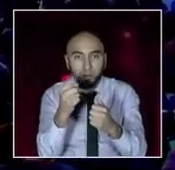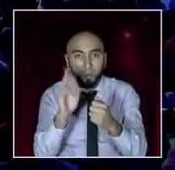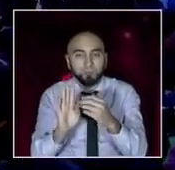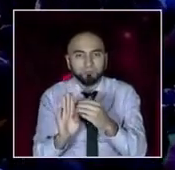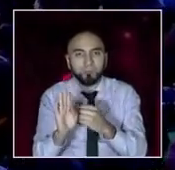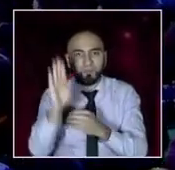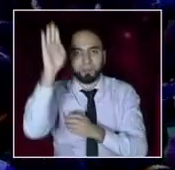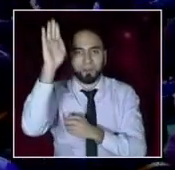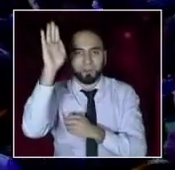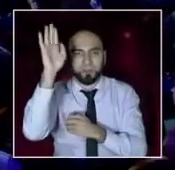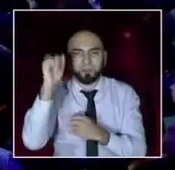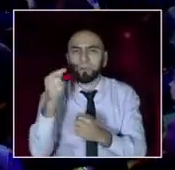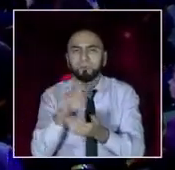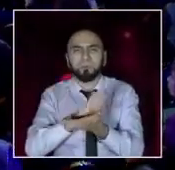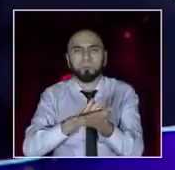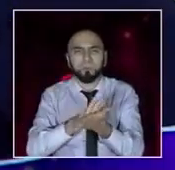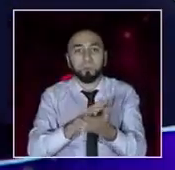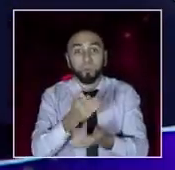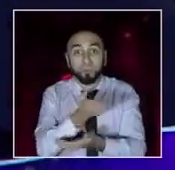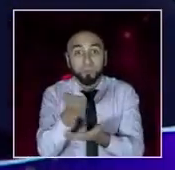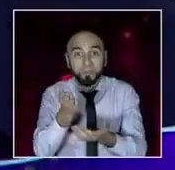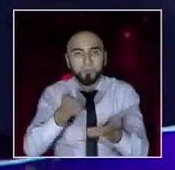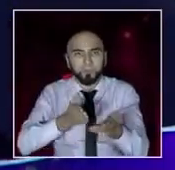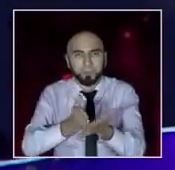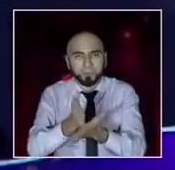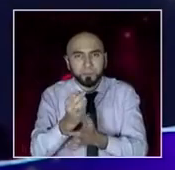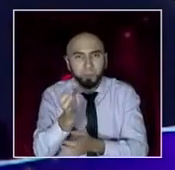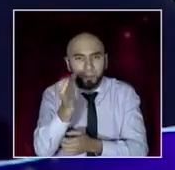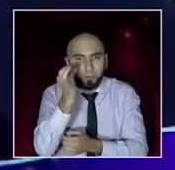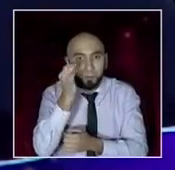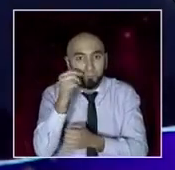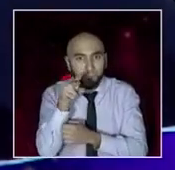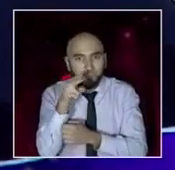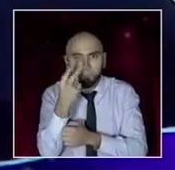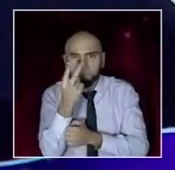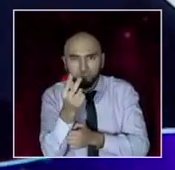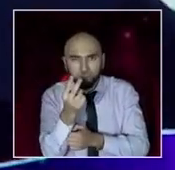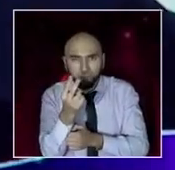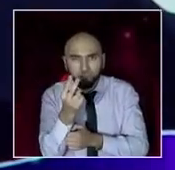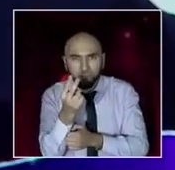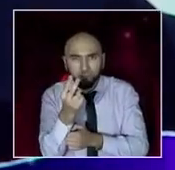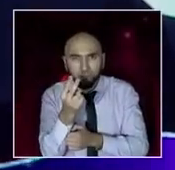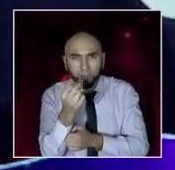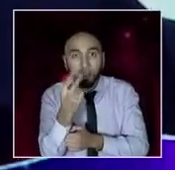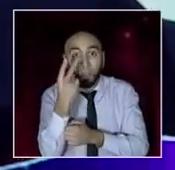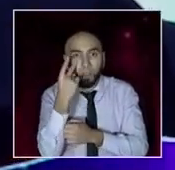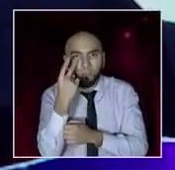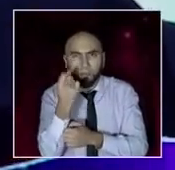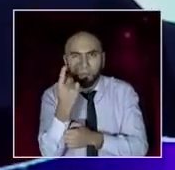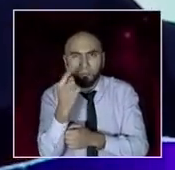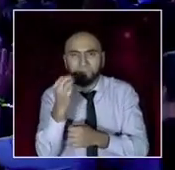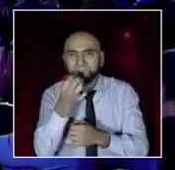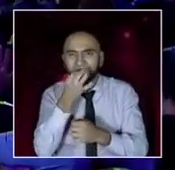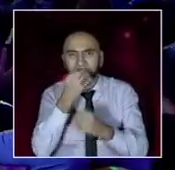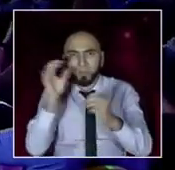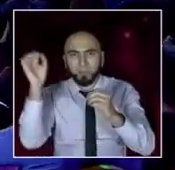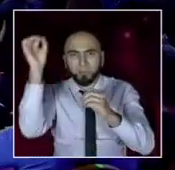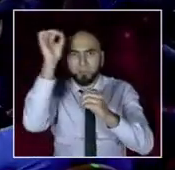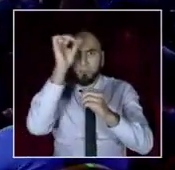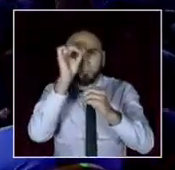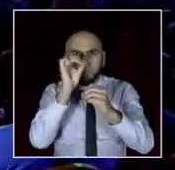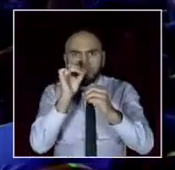Si comiencen a ver solo una figura verde que mueve alrededor, levanten la mano. Todos lo ven,